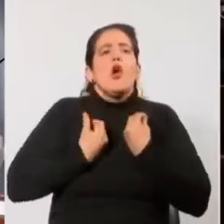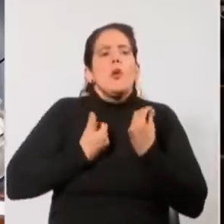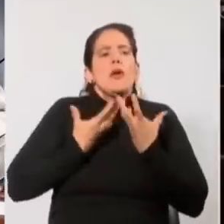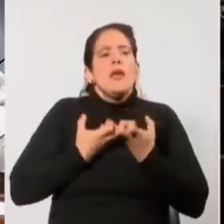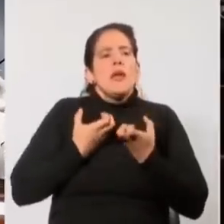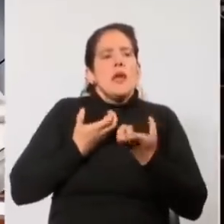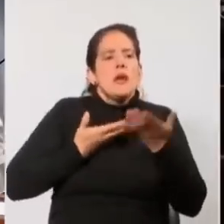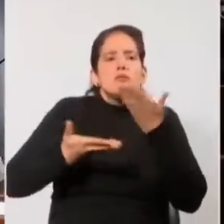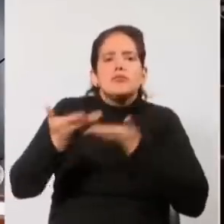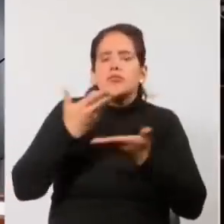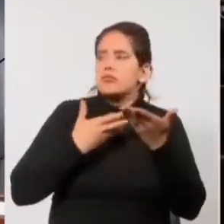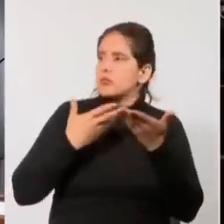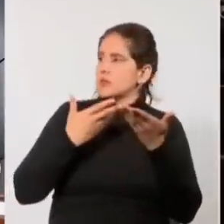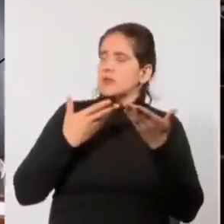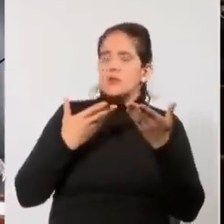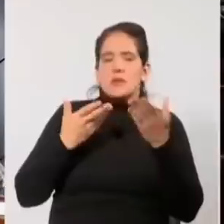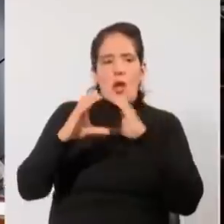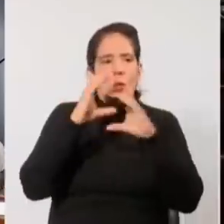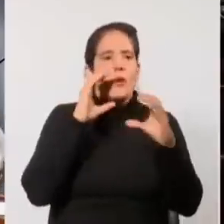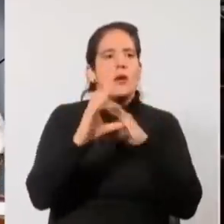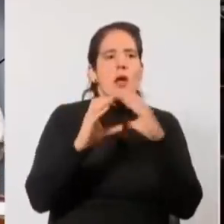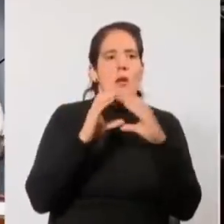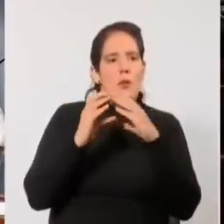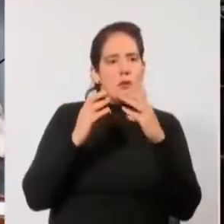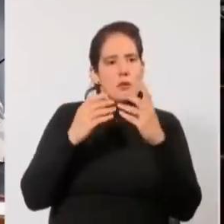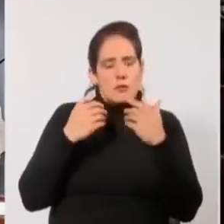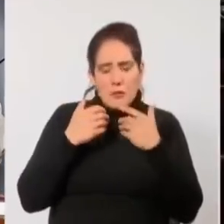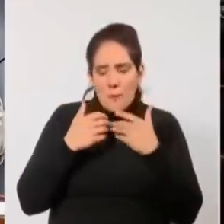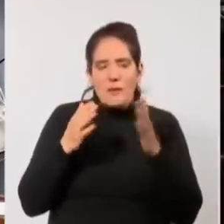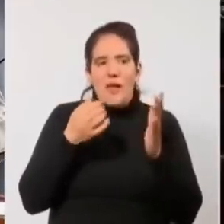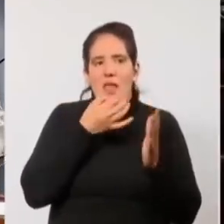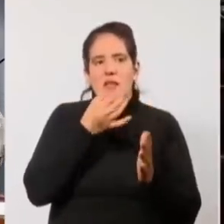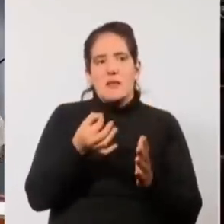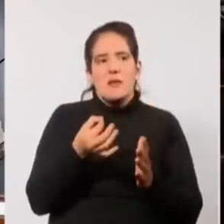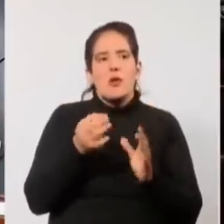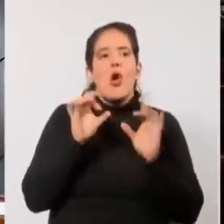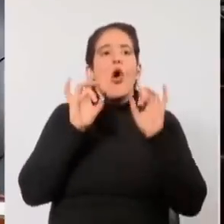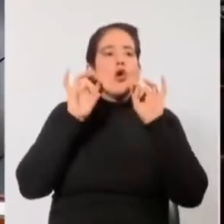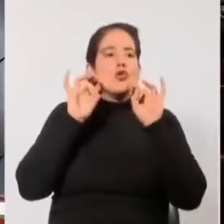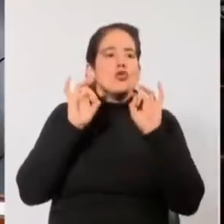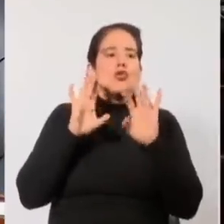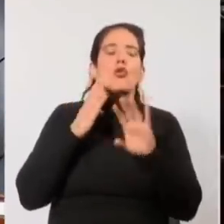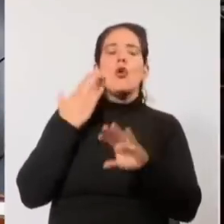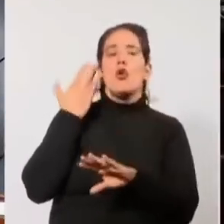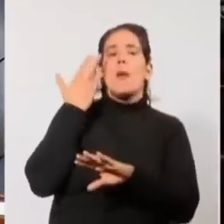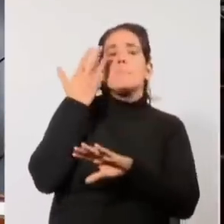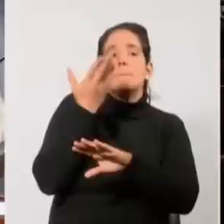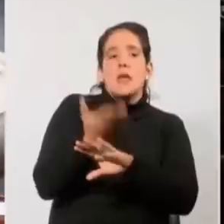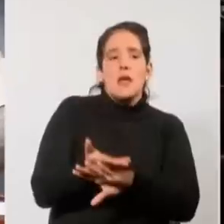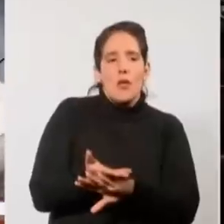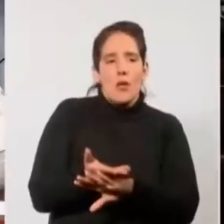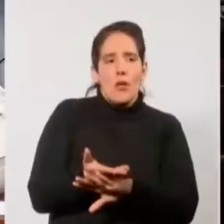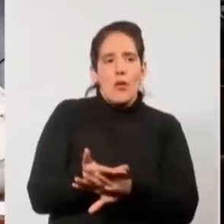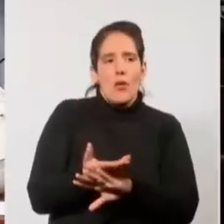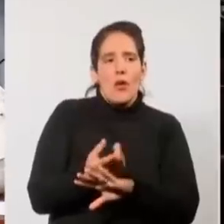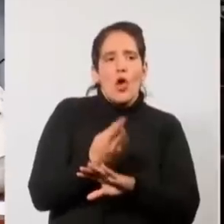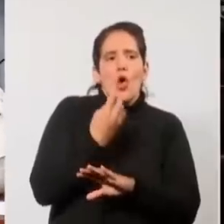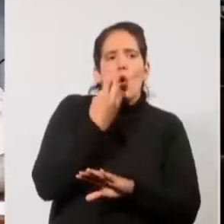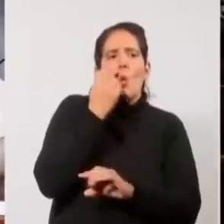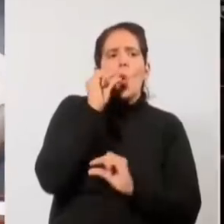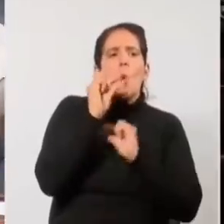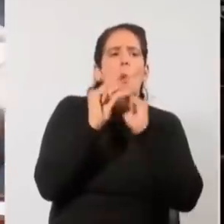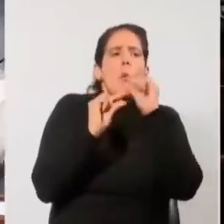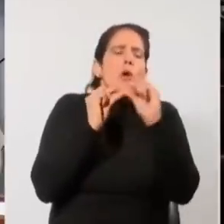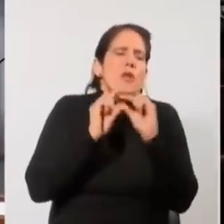dialoguemos? ¿Cómo quieren que aportemos si empiezan diciendo solo les pido un poquito